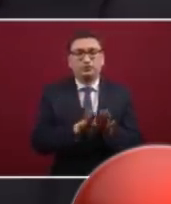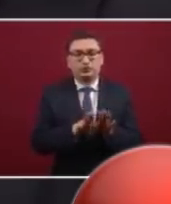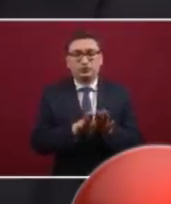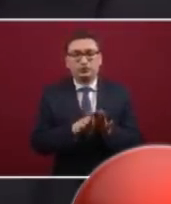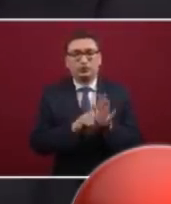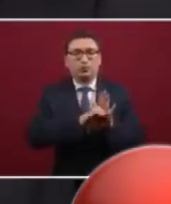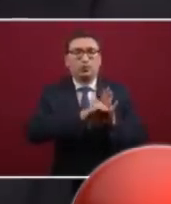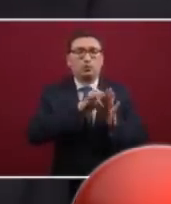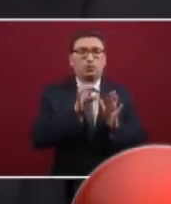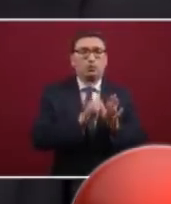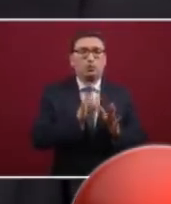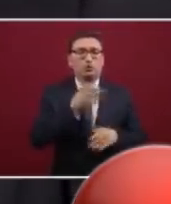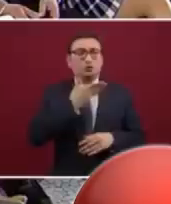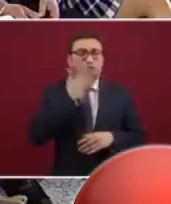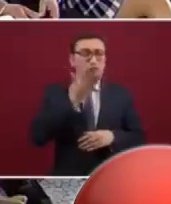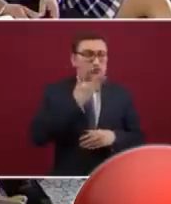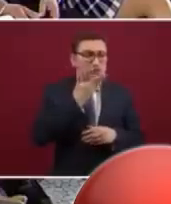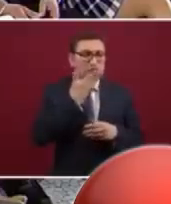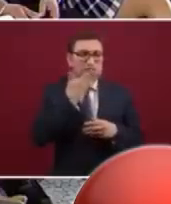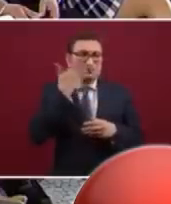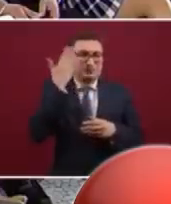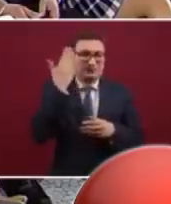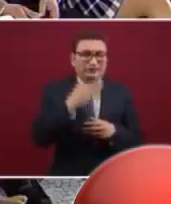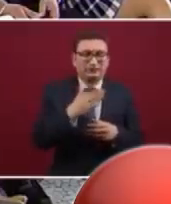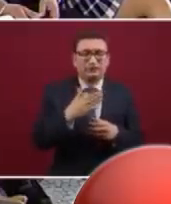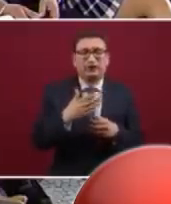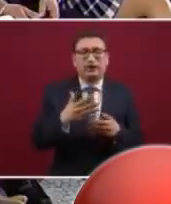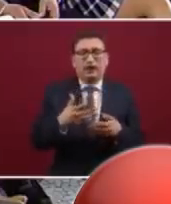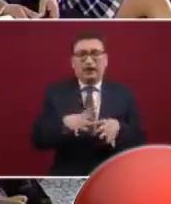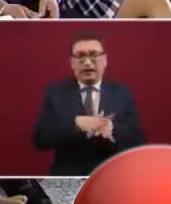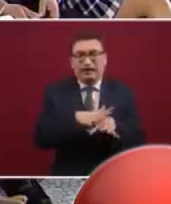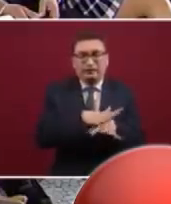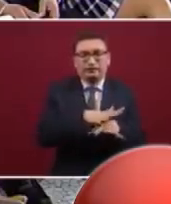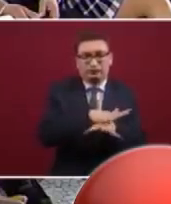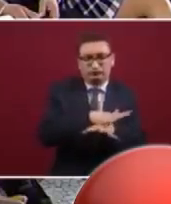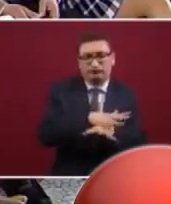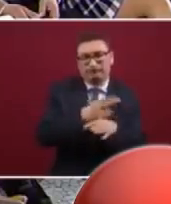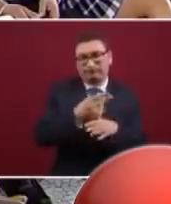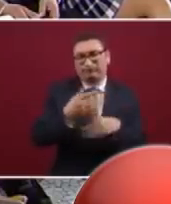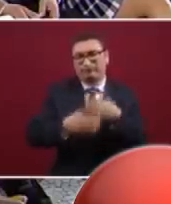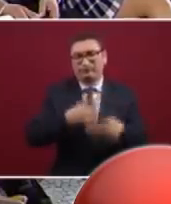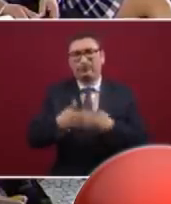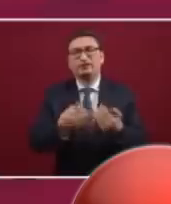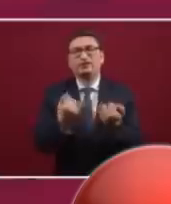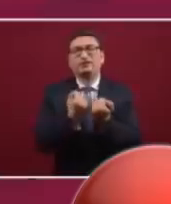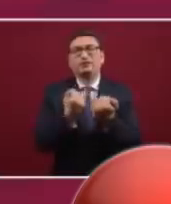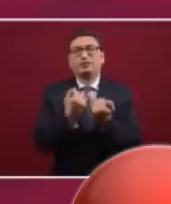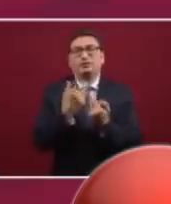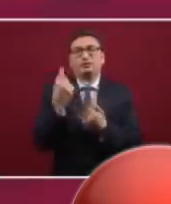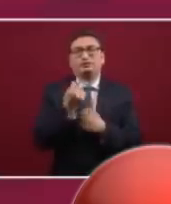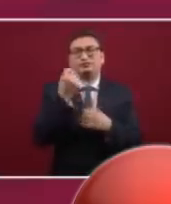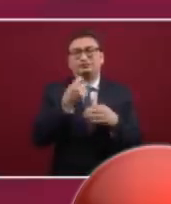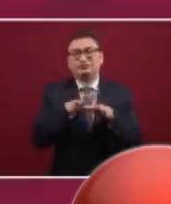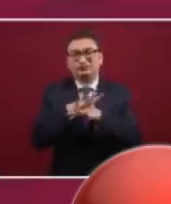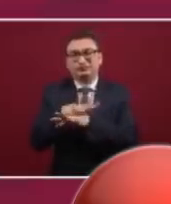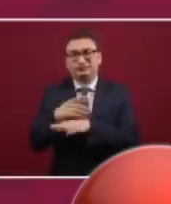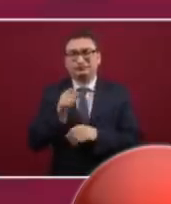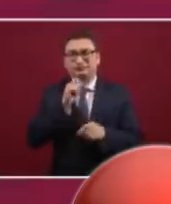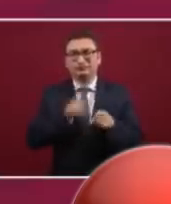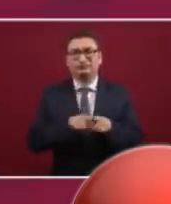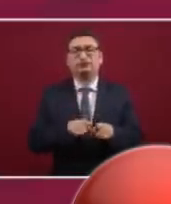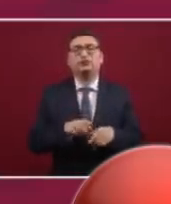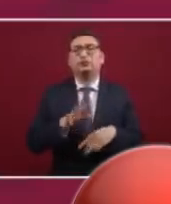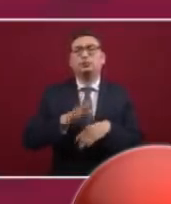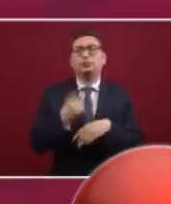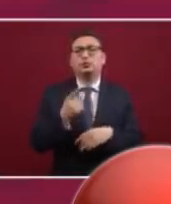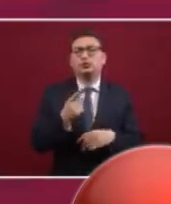nuevo en botellas viejas, no solo por eso, sino por el avance de la tecnología. ¿Cómo